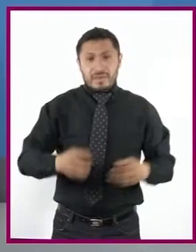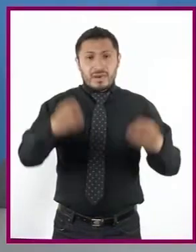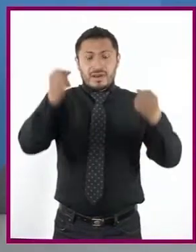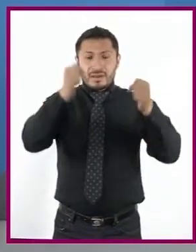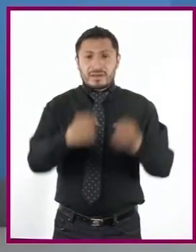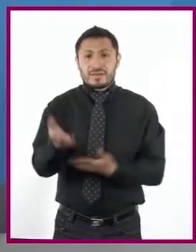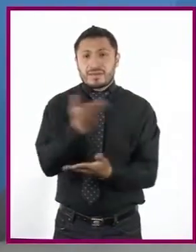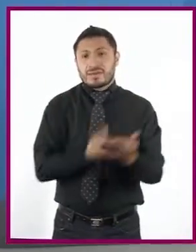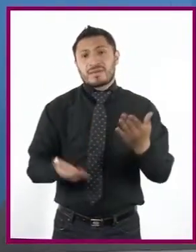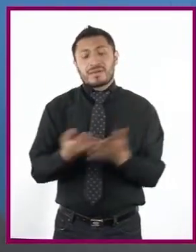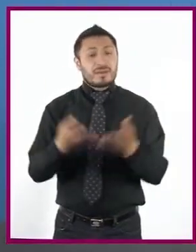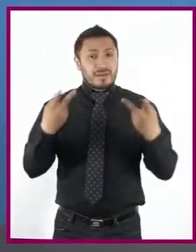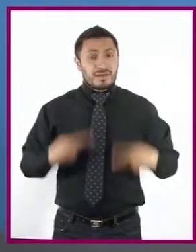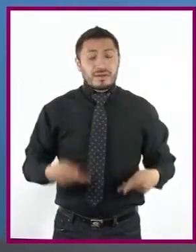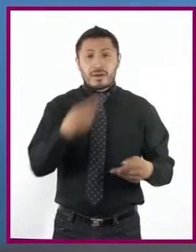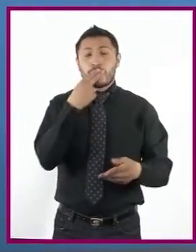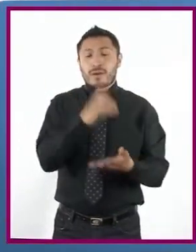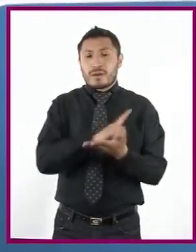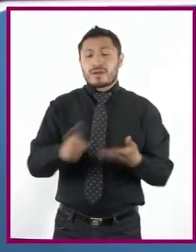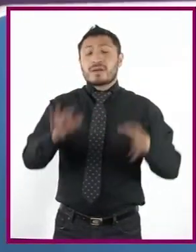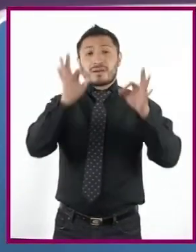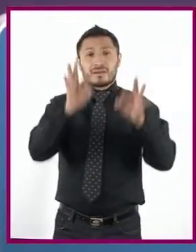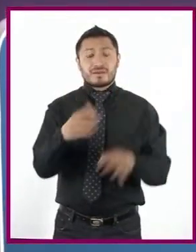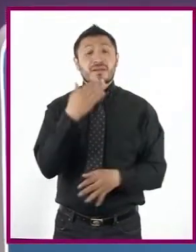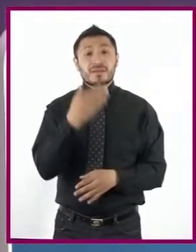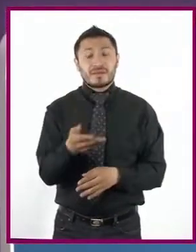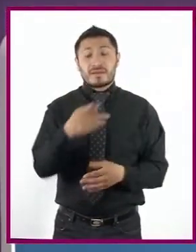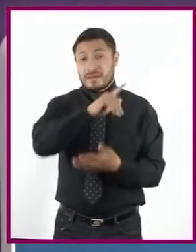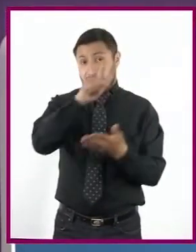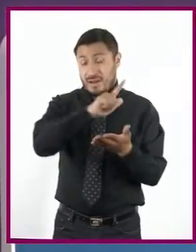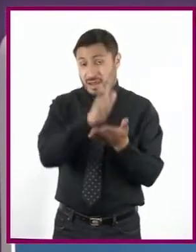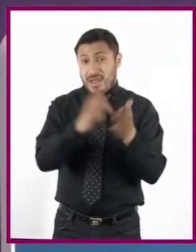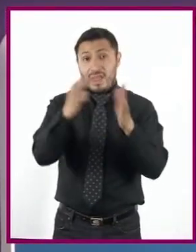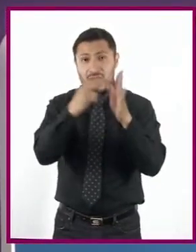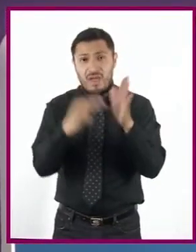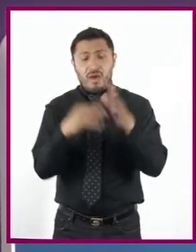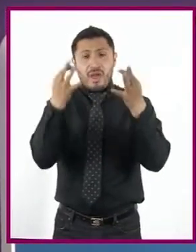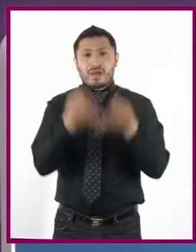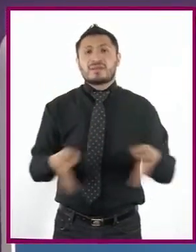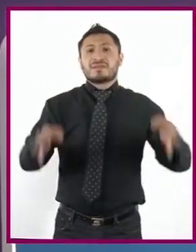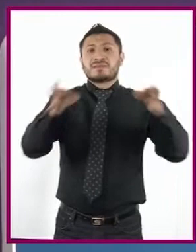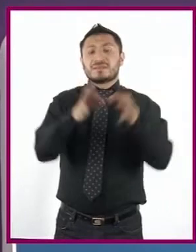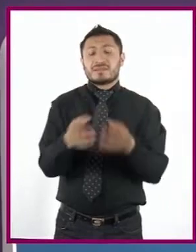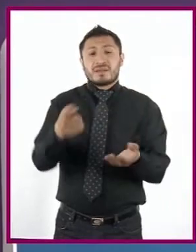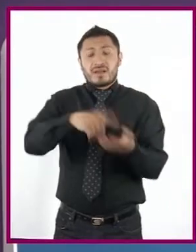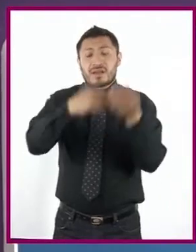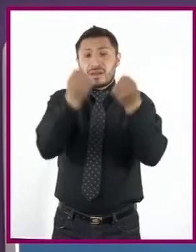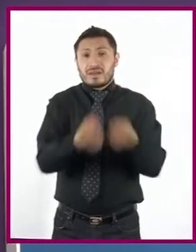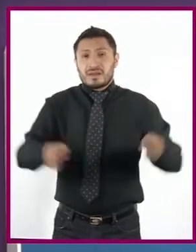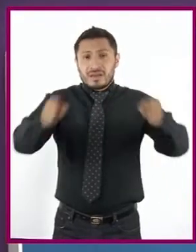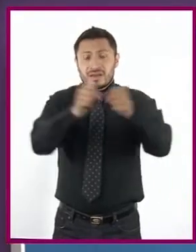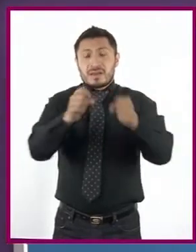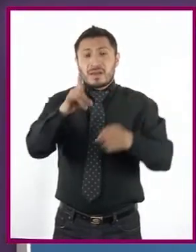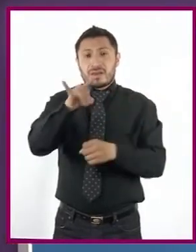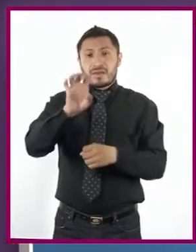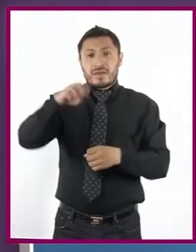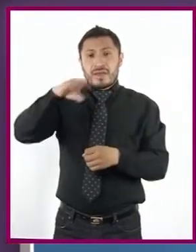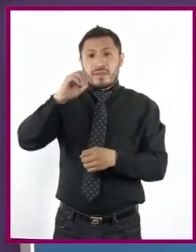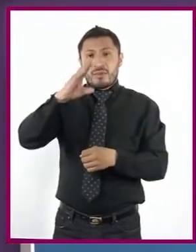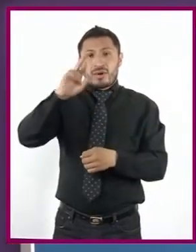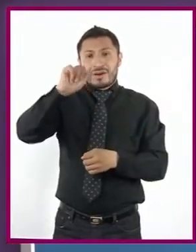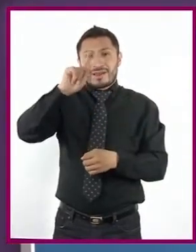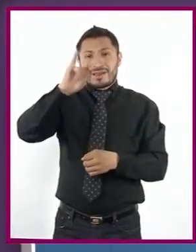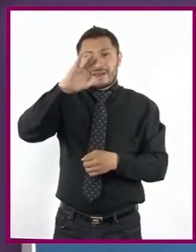éstas puedan ejercer sus derechos. Las leyes y normas son muy importantes en sociedades democráticas